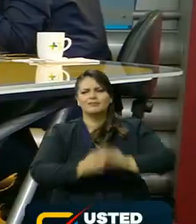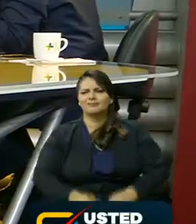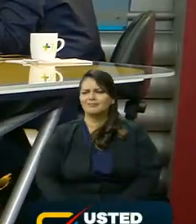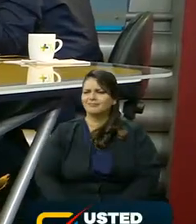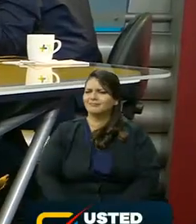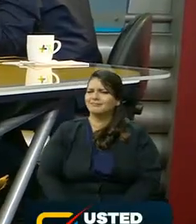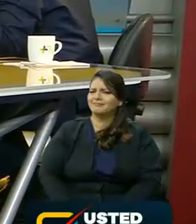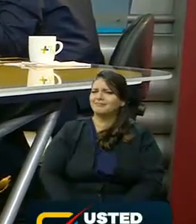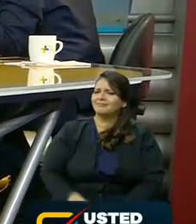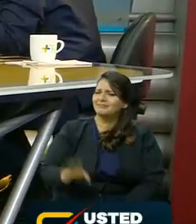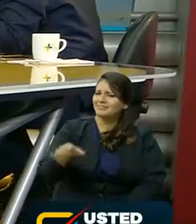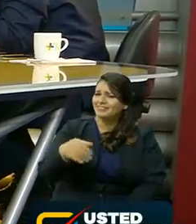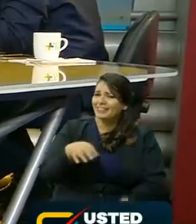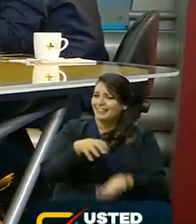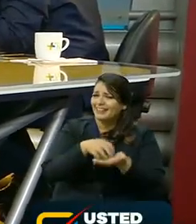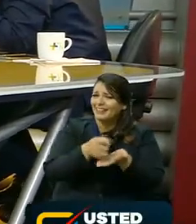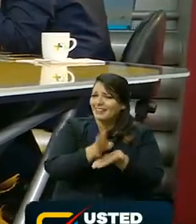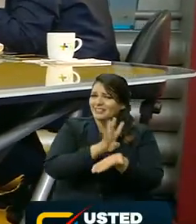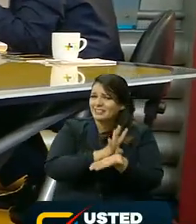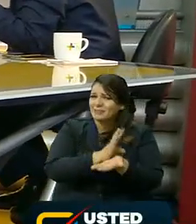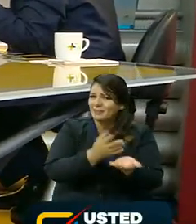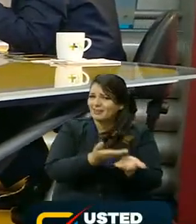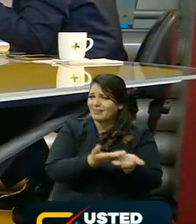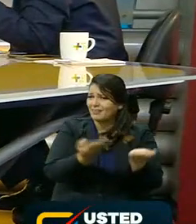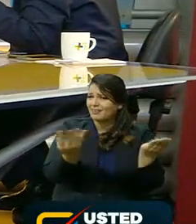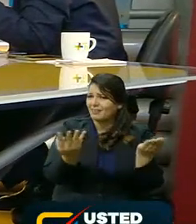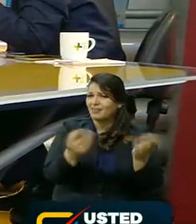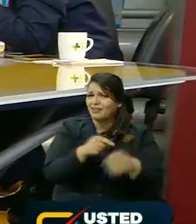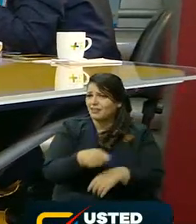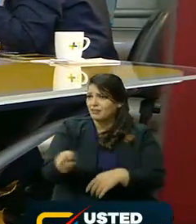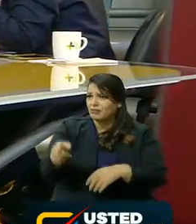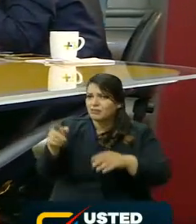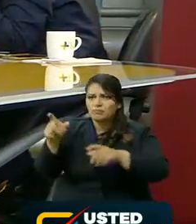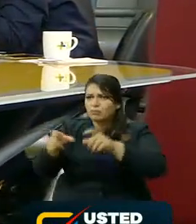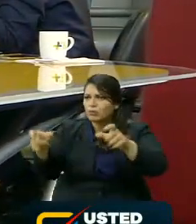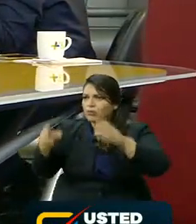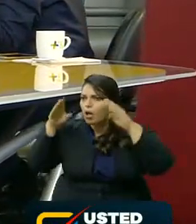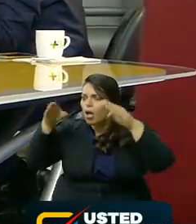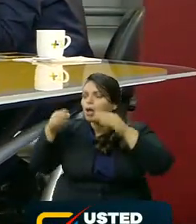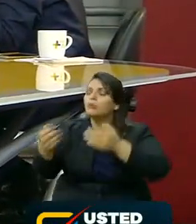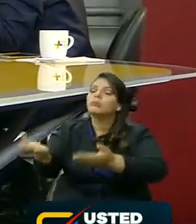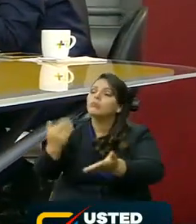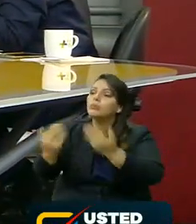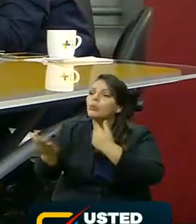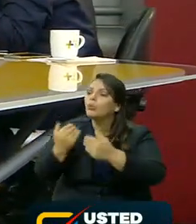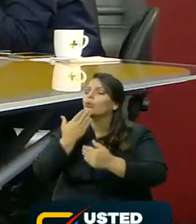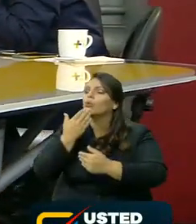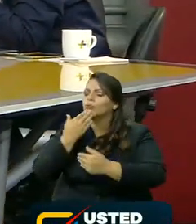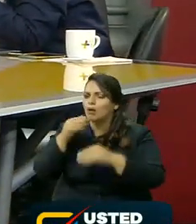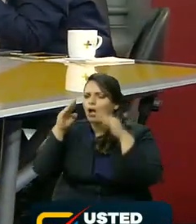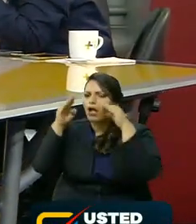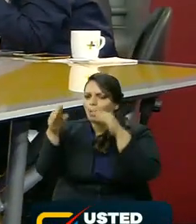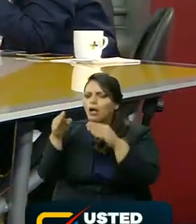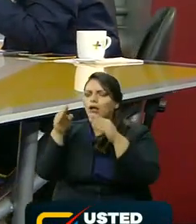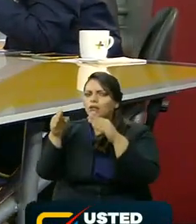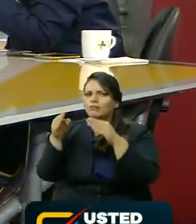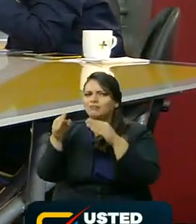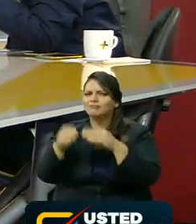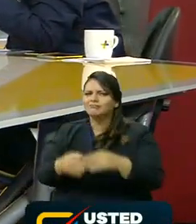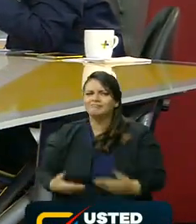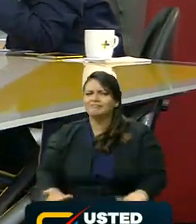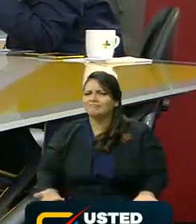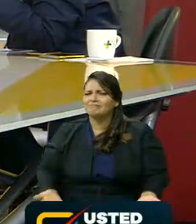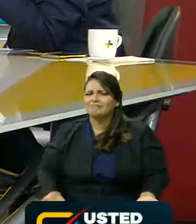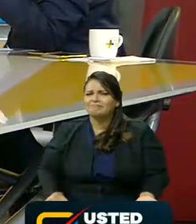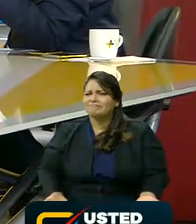sociedad? Es una pregunta extraordinariamente interesante. Es dura la tarea, pero yo sí creo que hay que empezar.